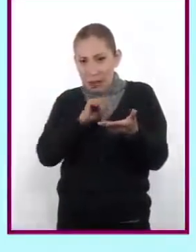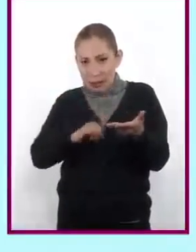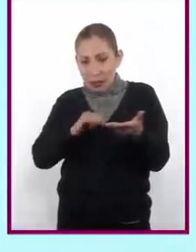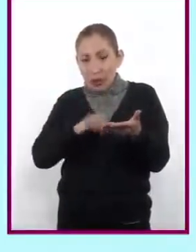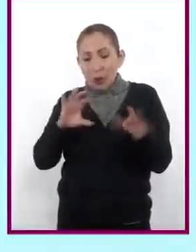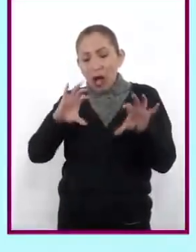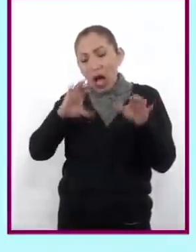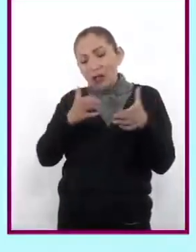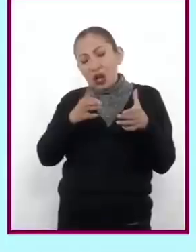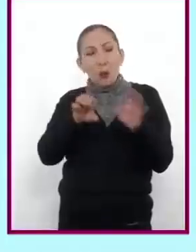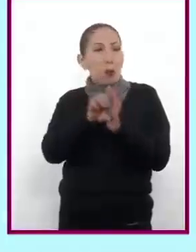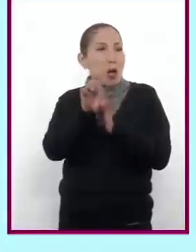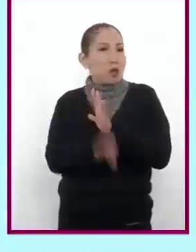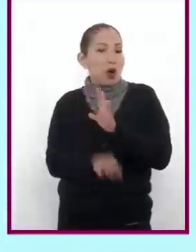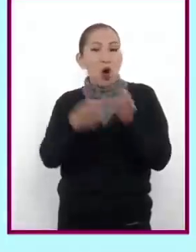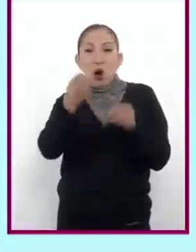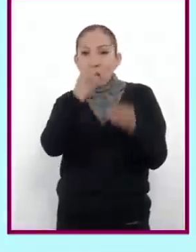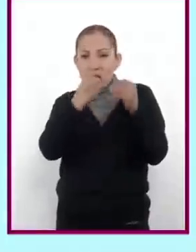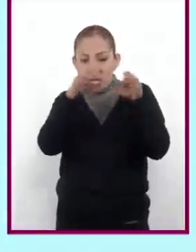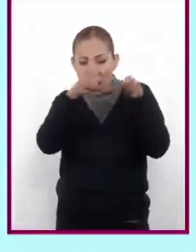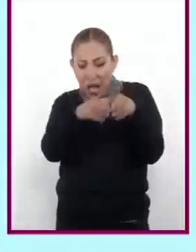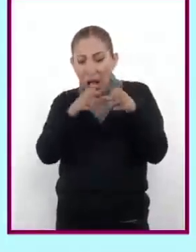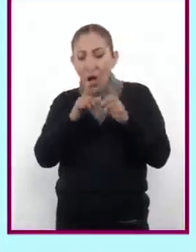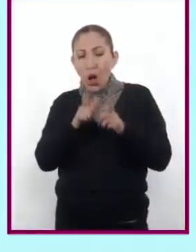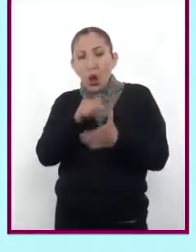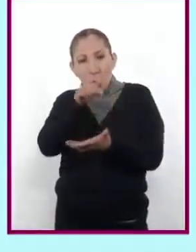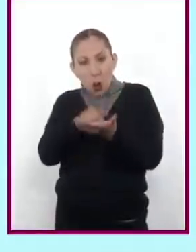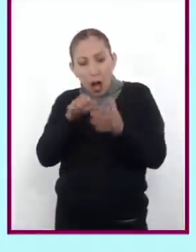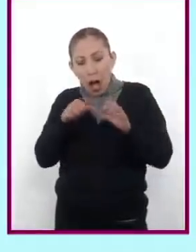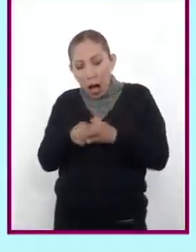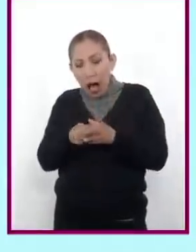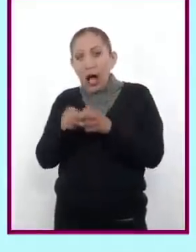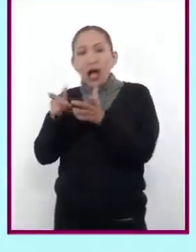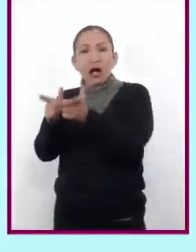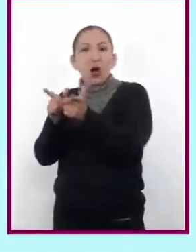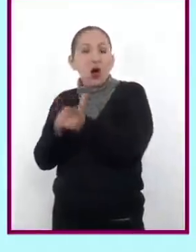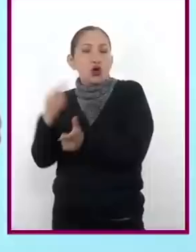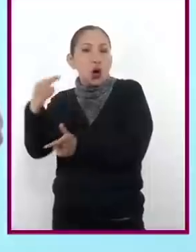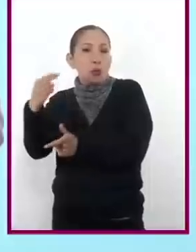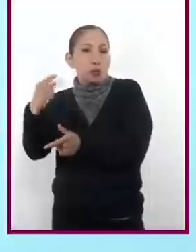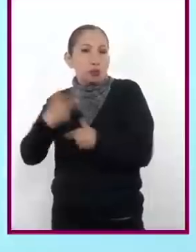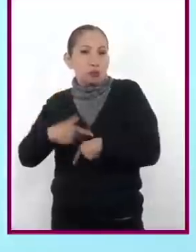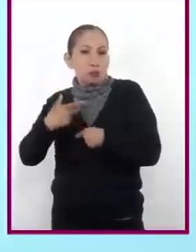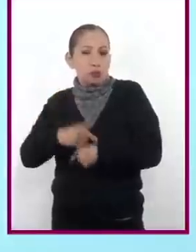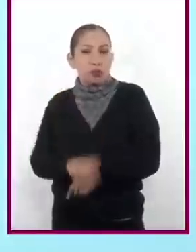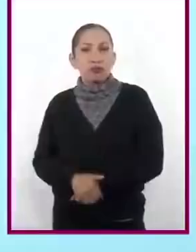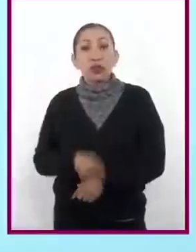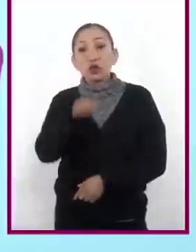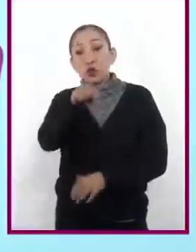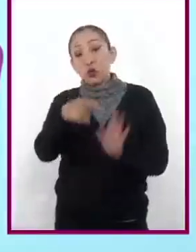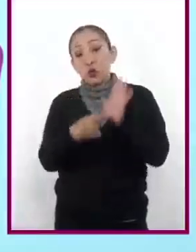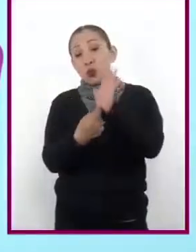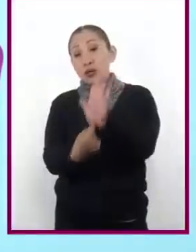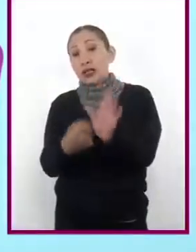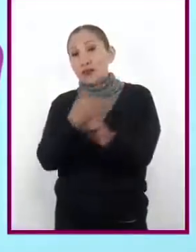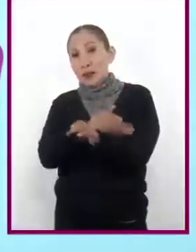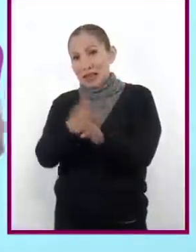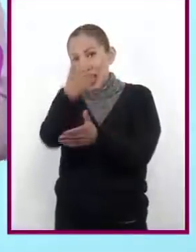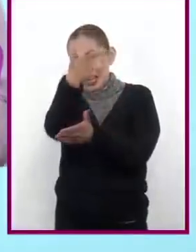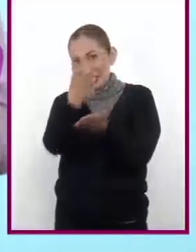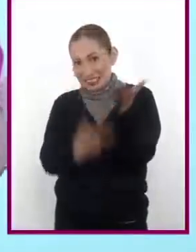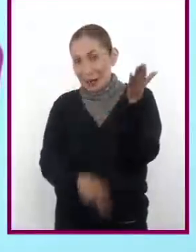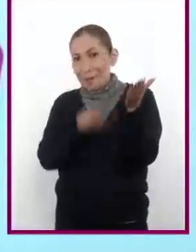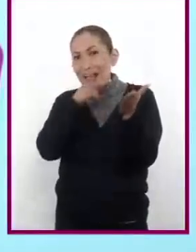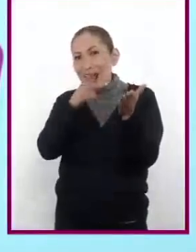en categorías como comida, lugares y nombres propios. Muestren a su familia el glosario